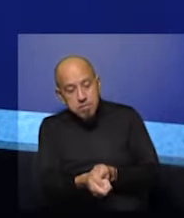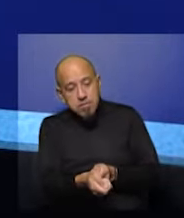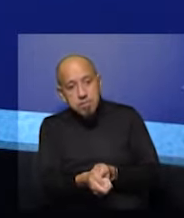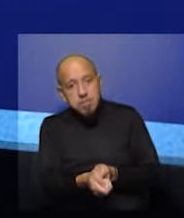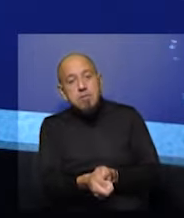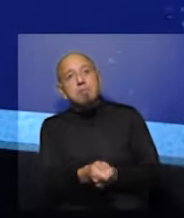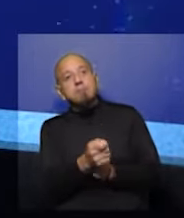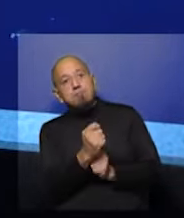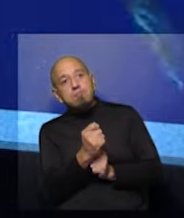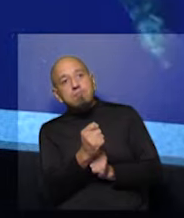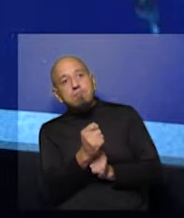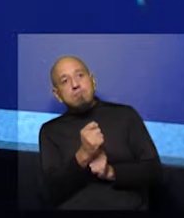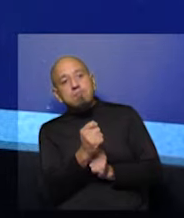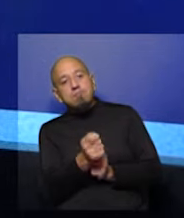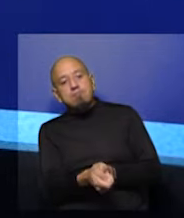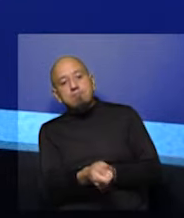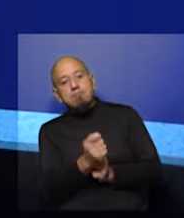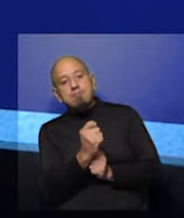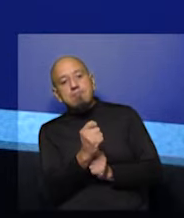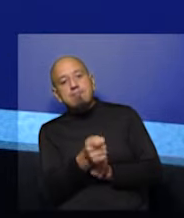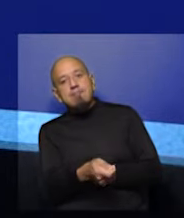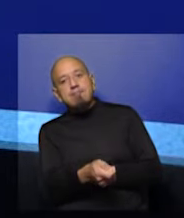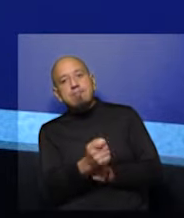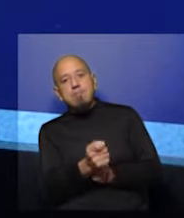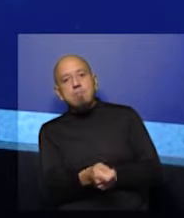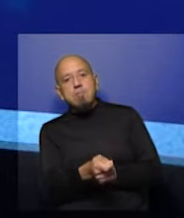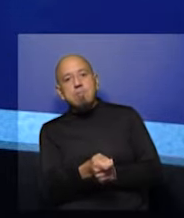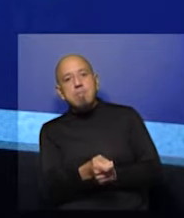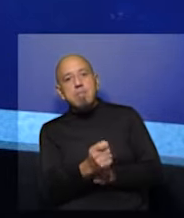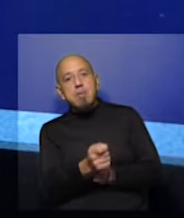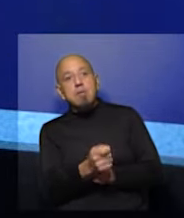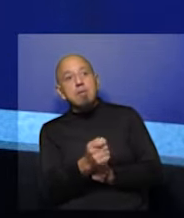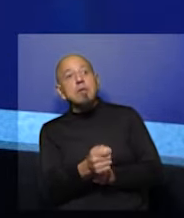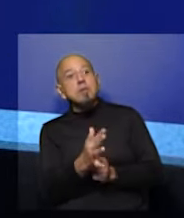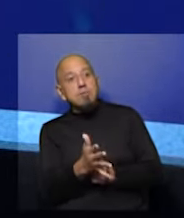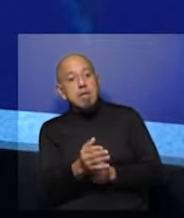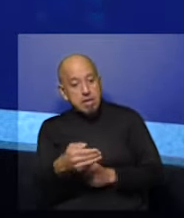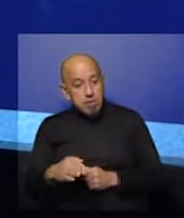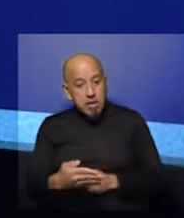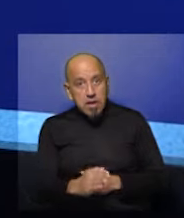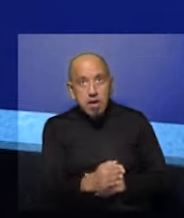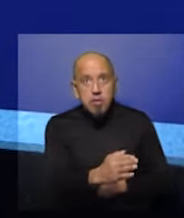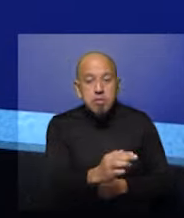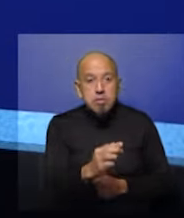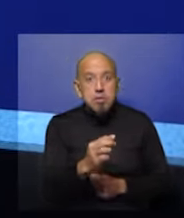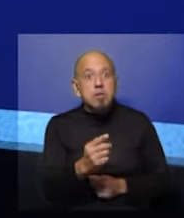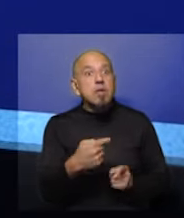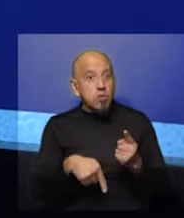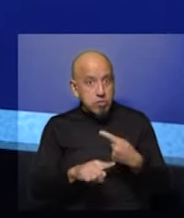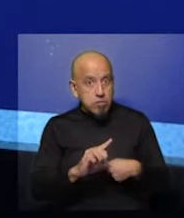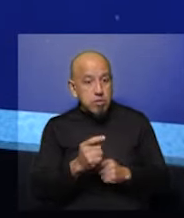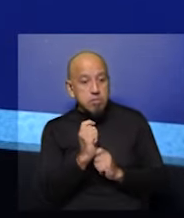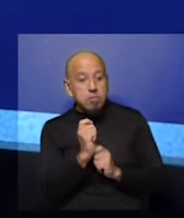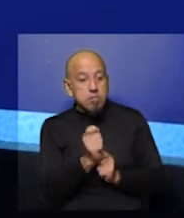caña encarnar tirar el anzuelo y esperar lo suficiente como para que el pecado sea seducido por la carnada y cuando tira el